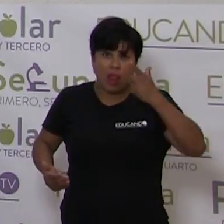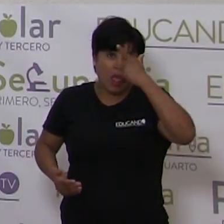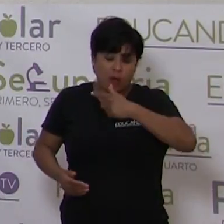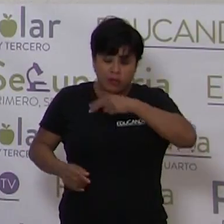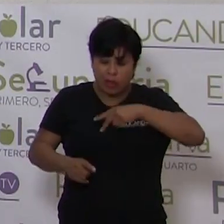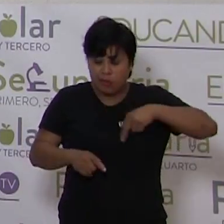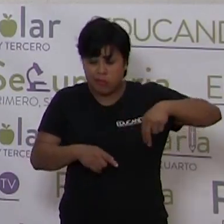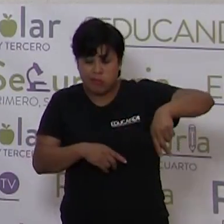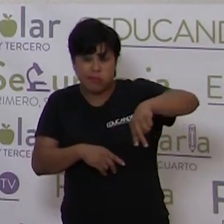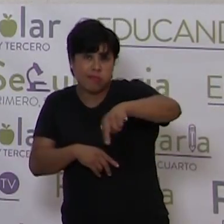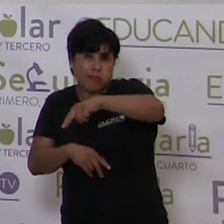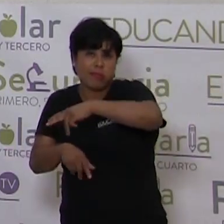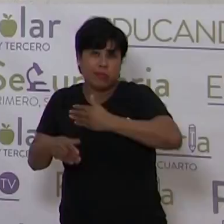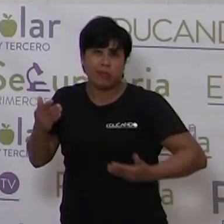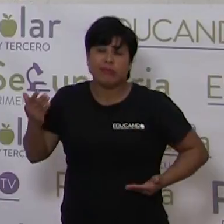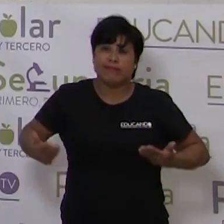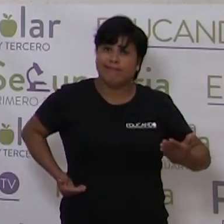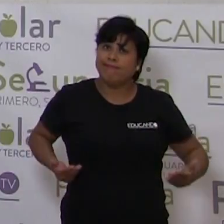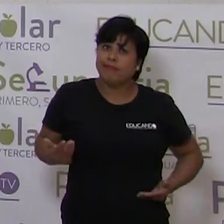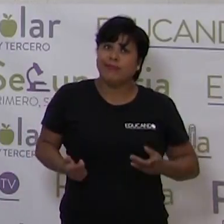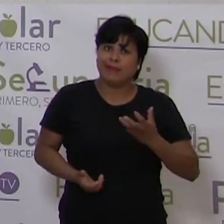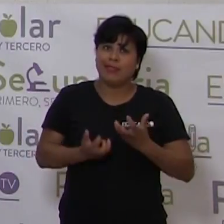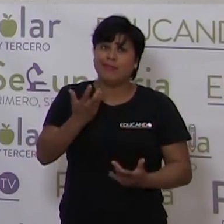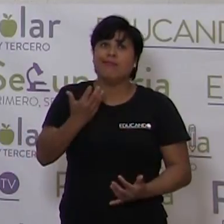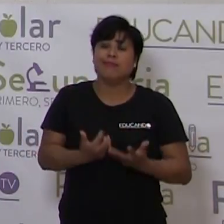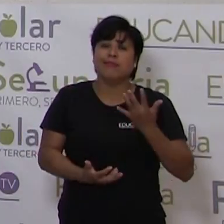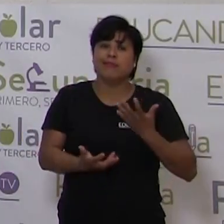a la orilla de ella.